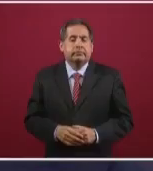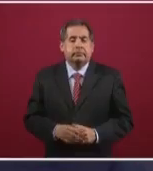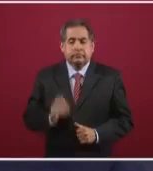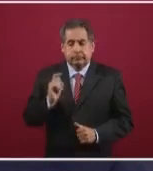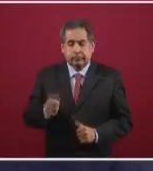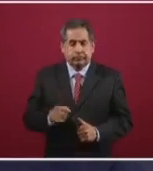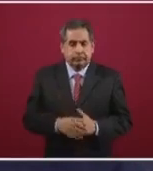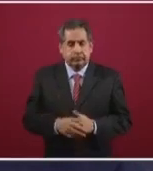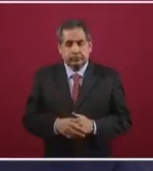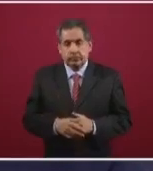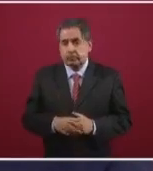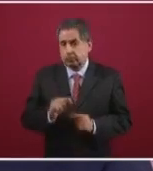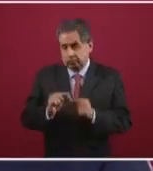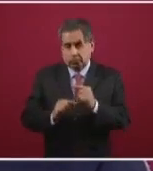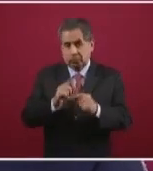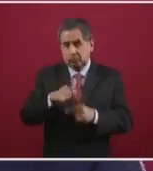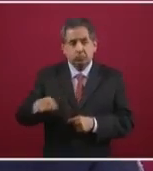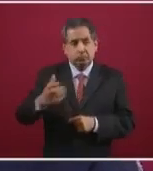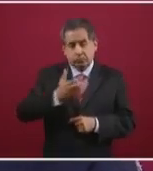Tenemos que irnos acostumbrando